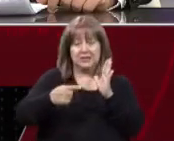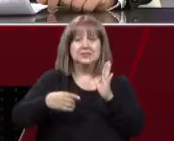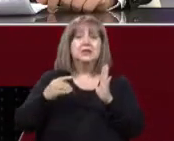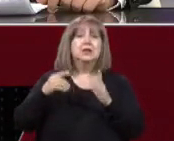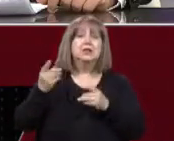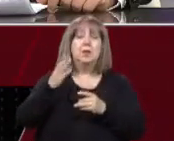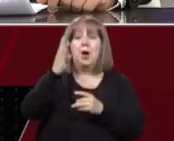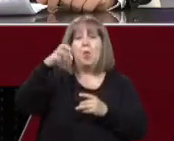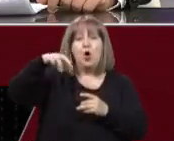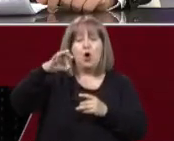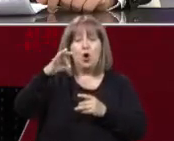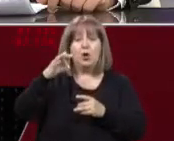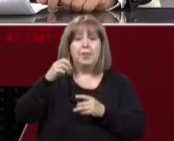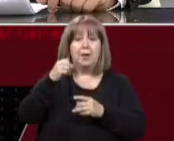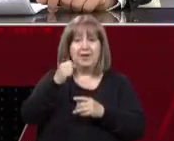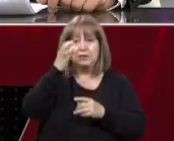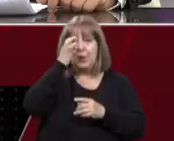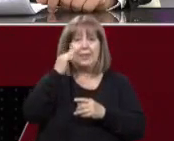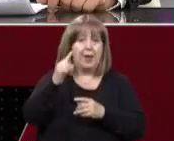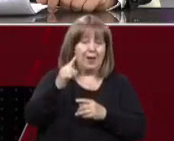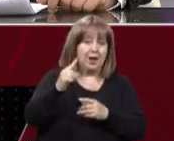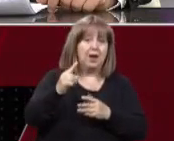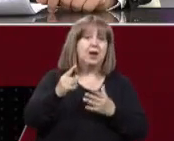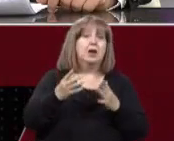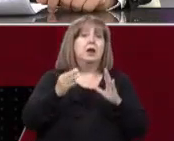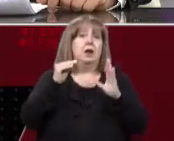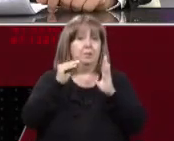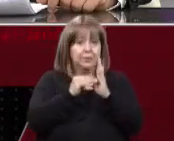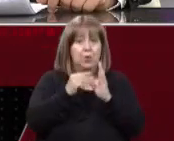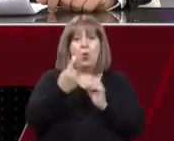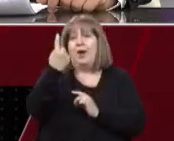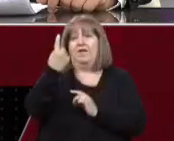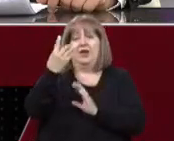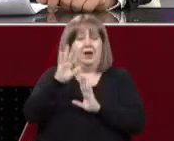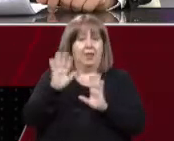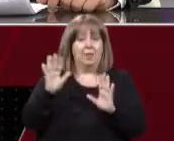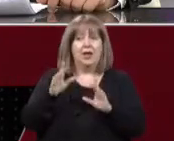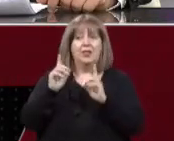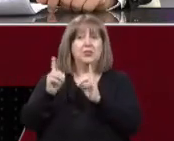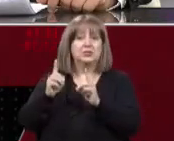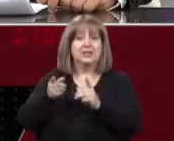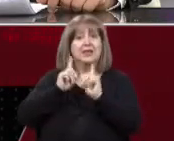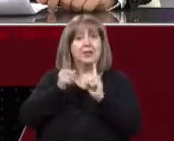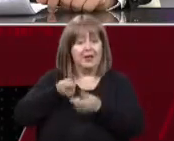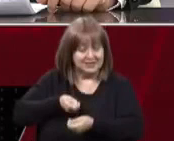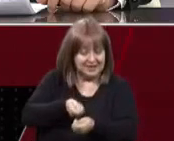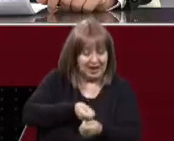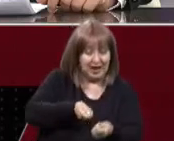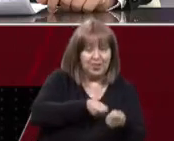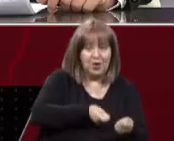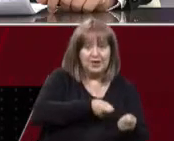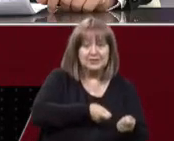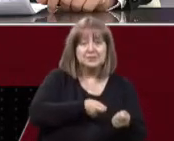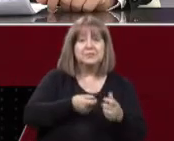un bono de 20.000 pesos de carácter no remunerativo ni bonificable por única vez para los docentes y celadores, para aquellos que